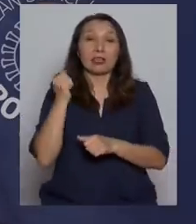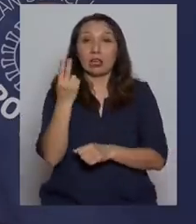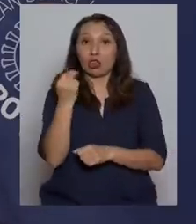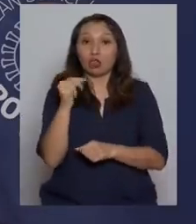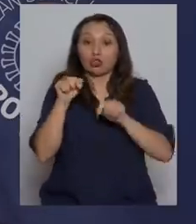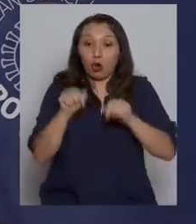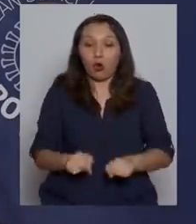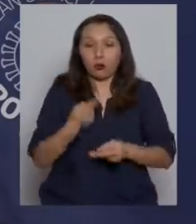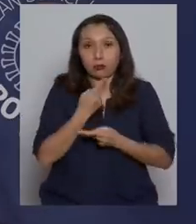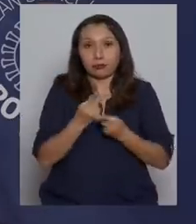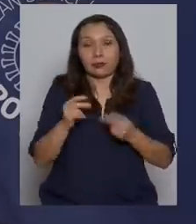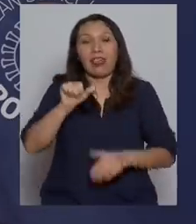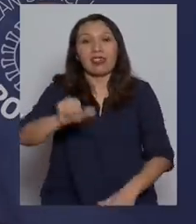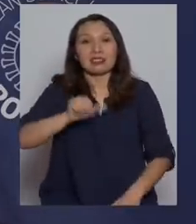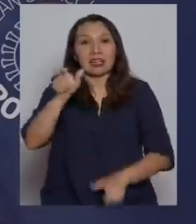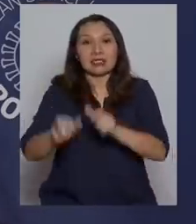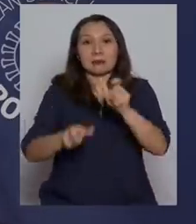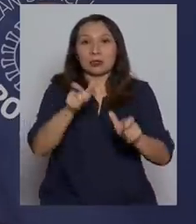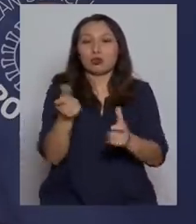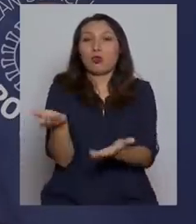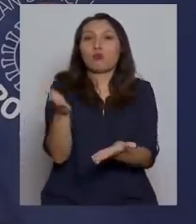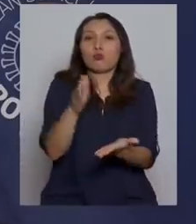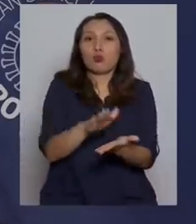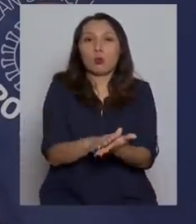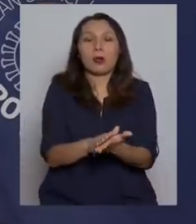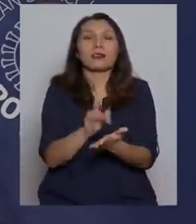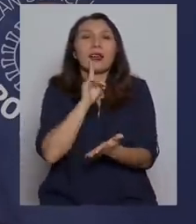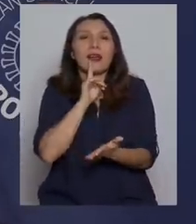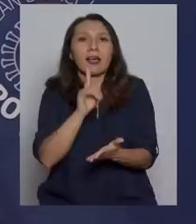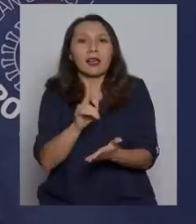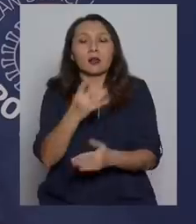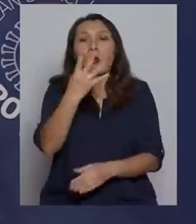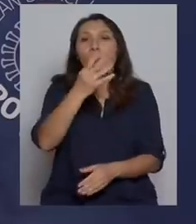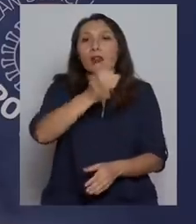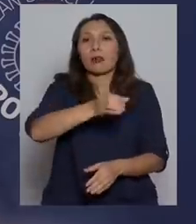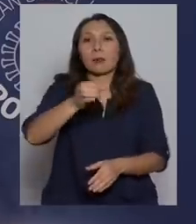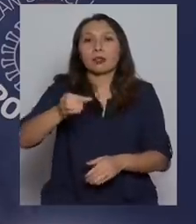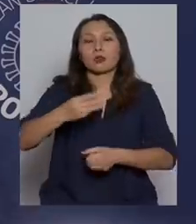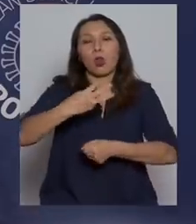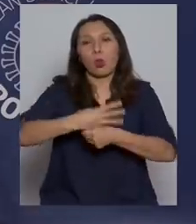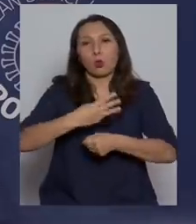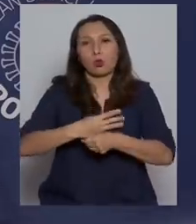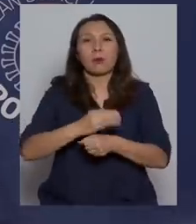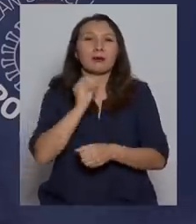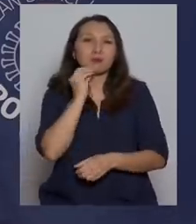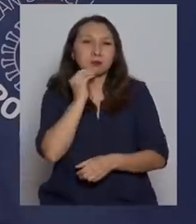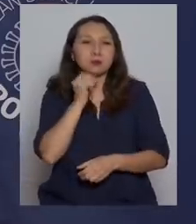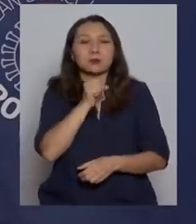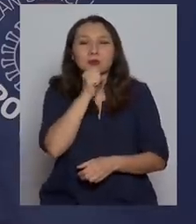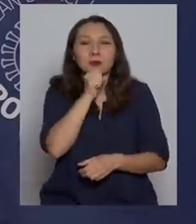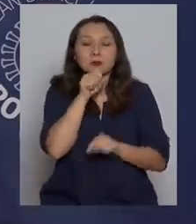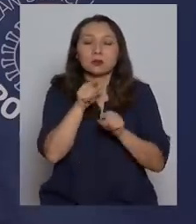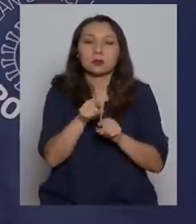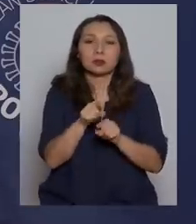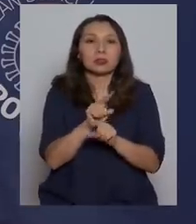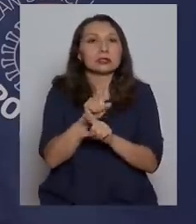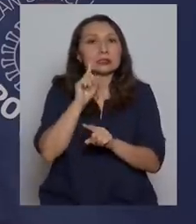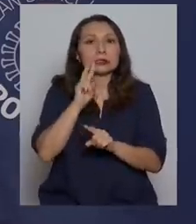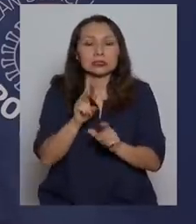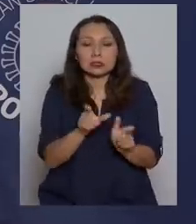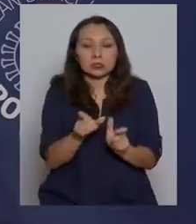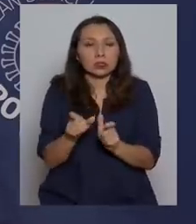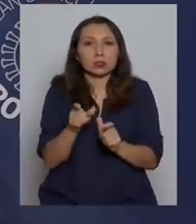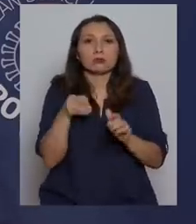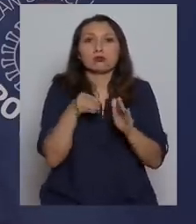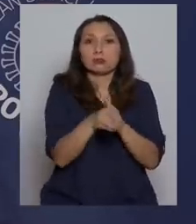ayer, 16 el día de hoy, y corresponden a 4 adultos mayores que no fueron